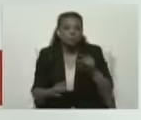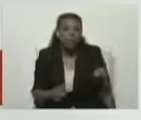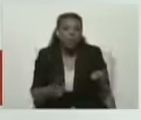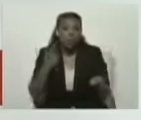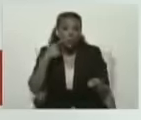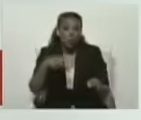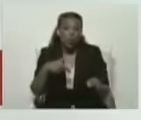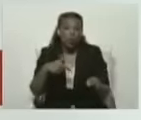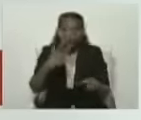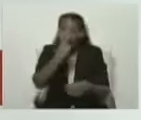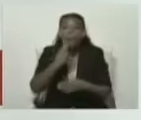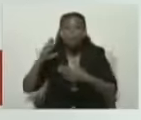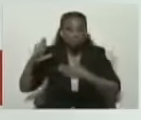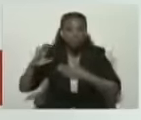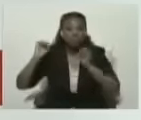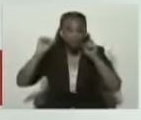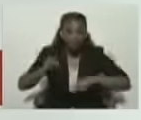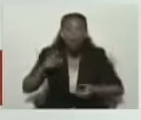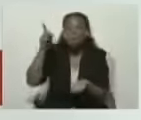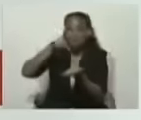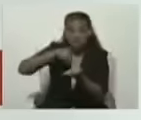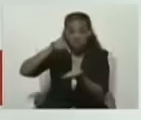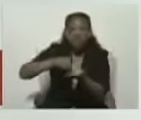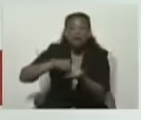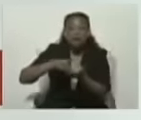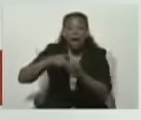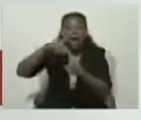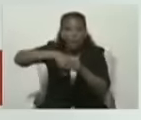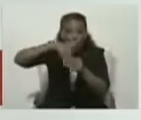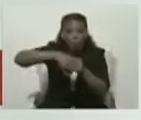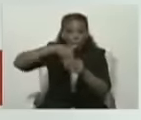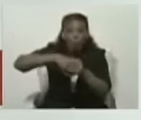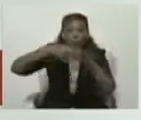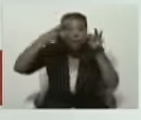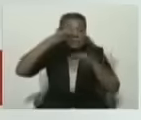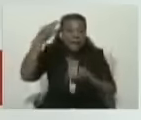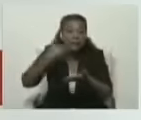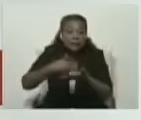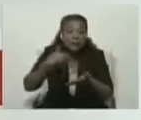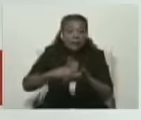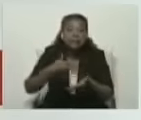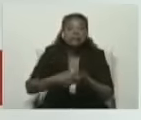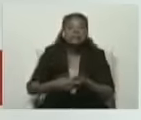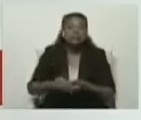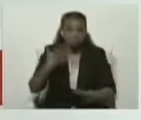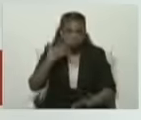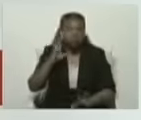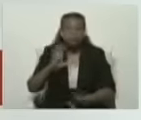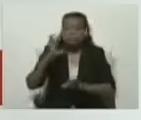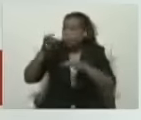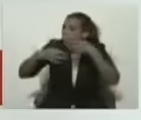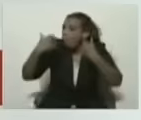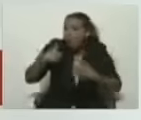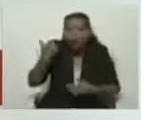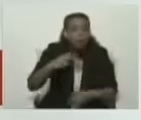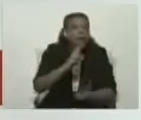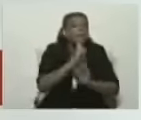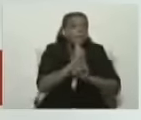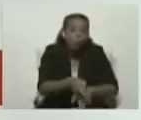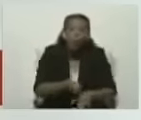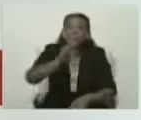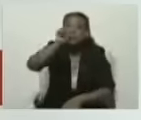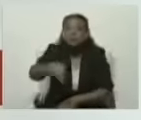a lo que estamos comprometidos, los que participamos en el evento electoral, es a que sea cual sea el